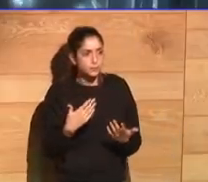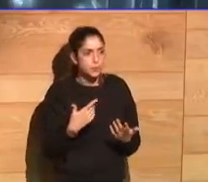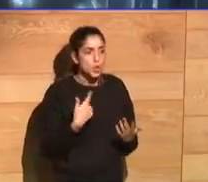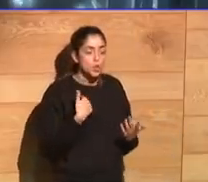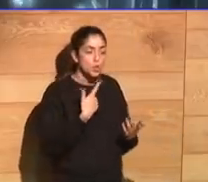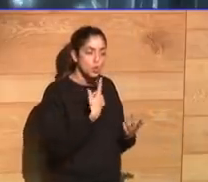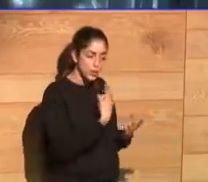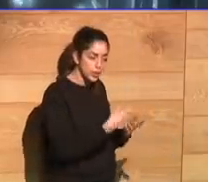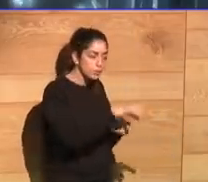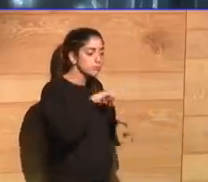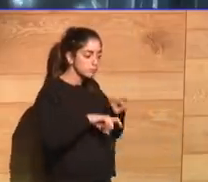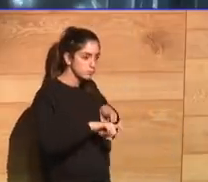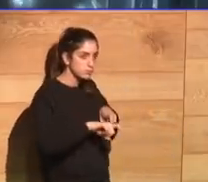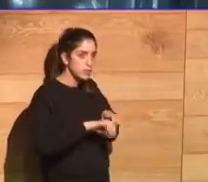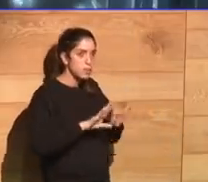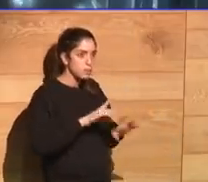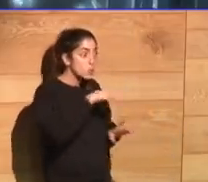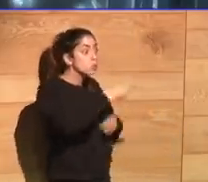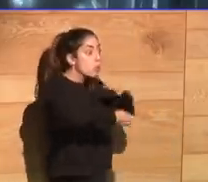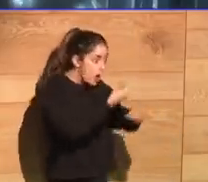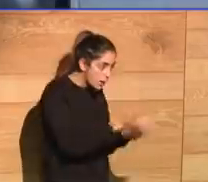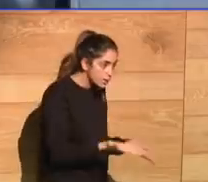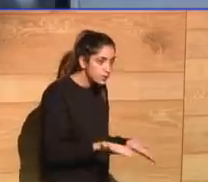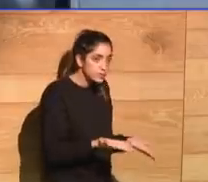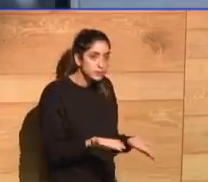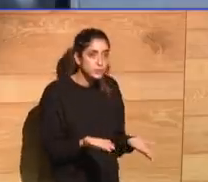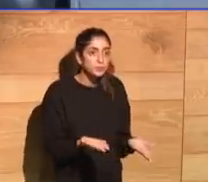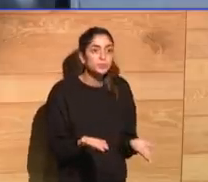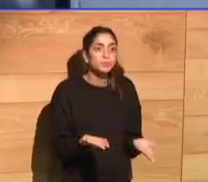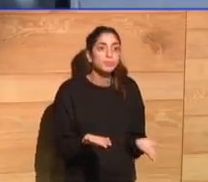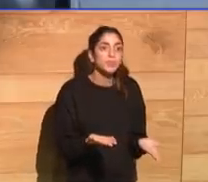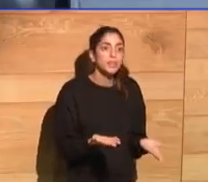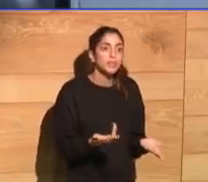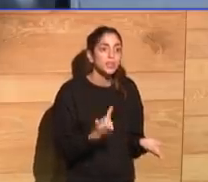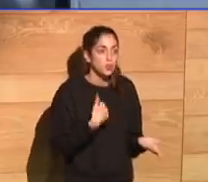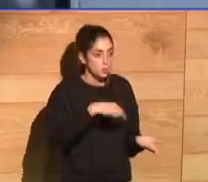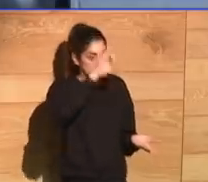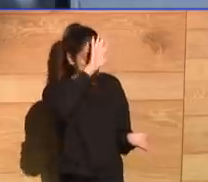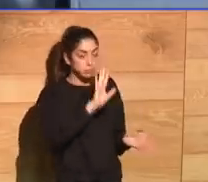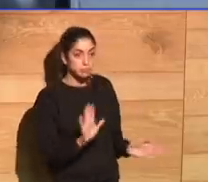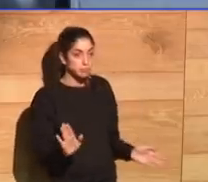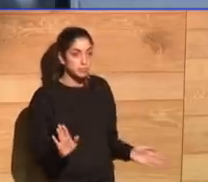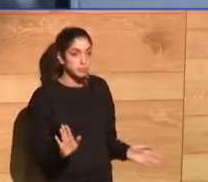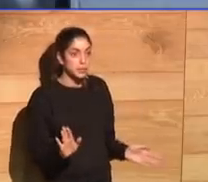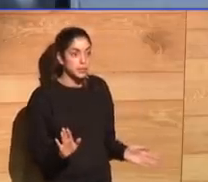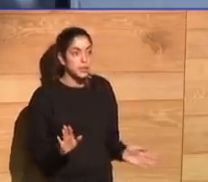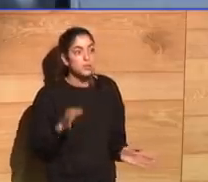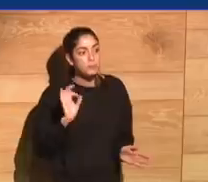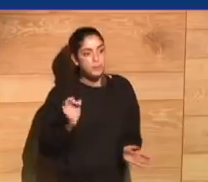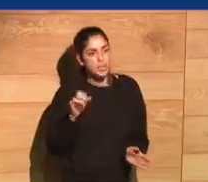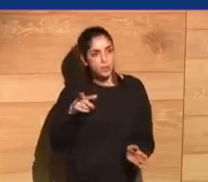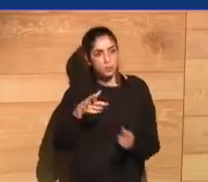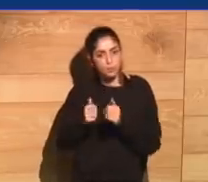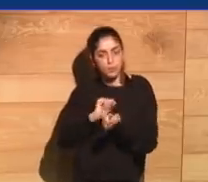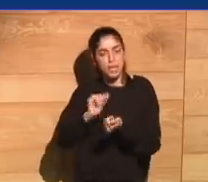que rebobines y por alguna razón lo haces. Rebobinas, claro. Pero yo soy el primer sorprendido. ¿Es verdad, Rodrigo, que has imitado al Joker